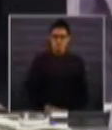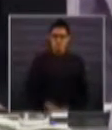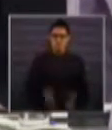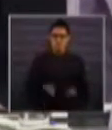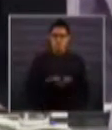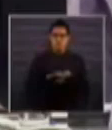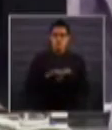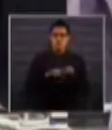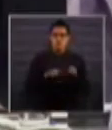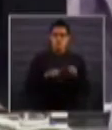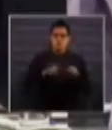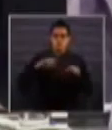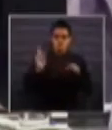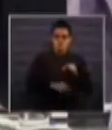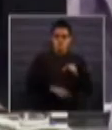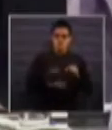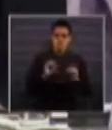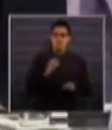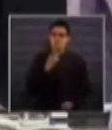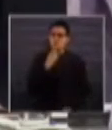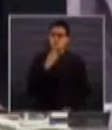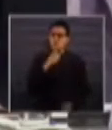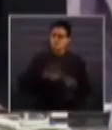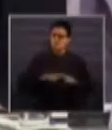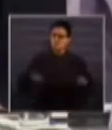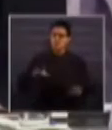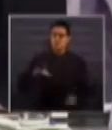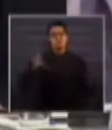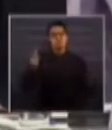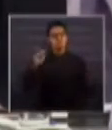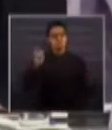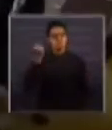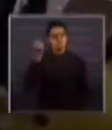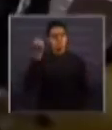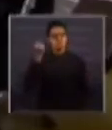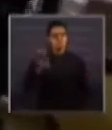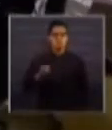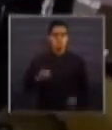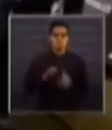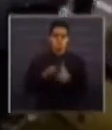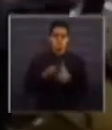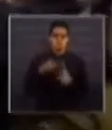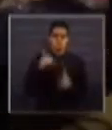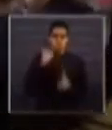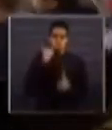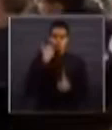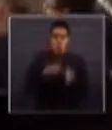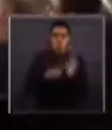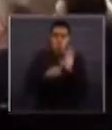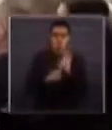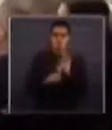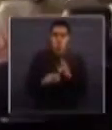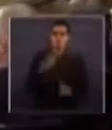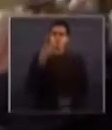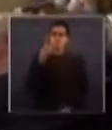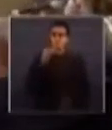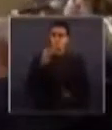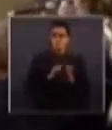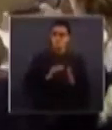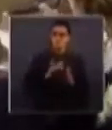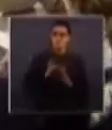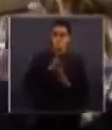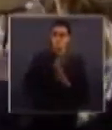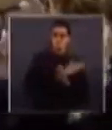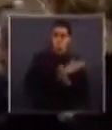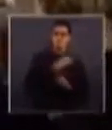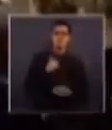utilizaría de manera diferente con otra tecnología? Primero, quisiera comentarle que hace 2 meses que le pedí al